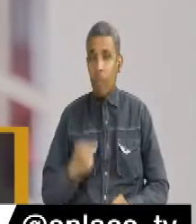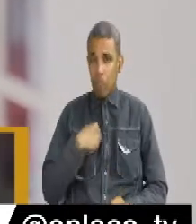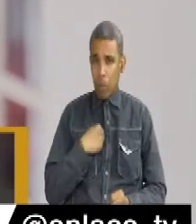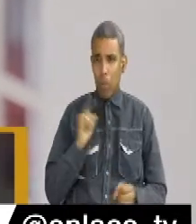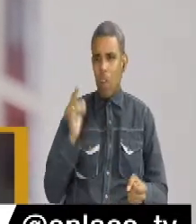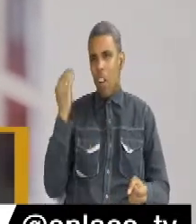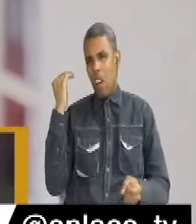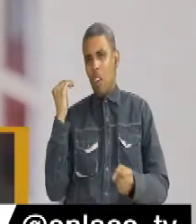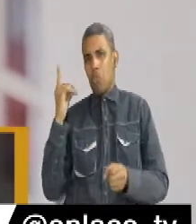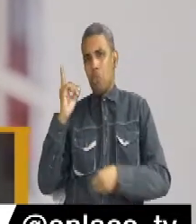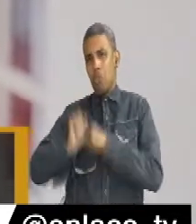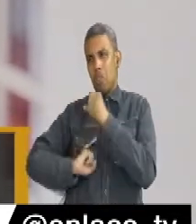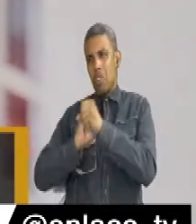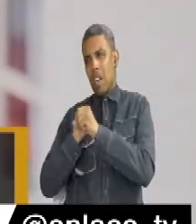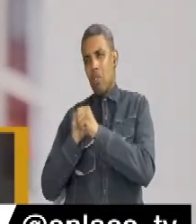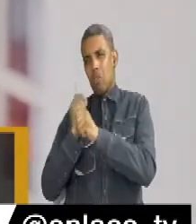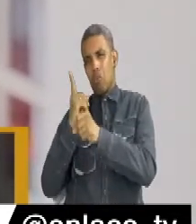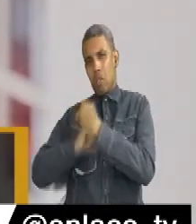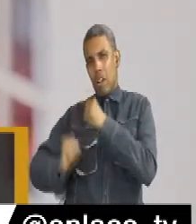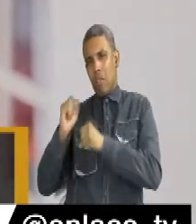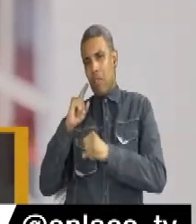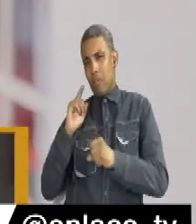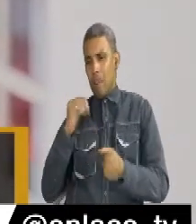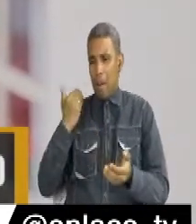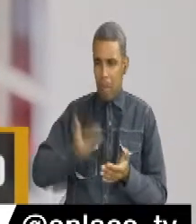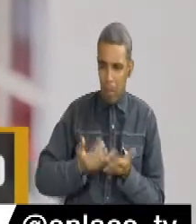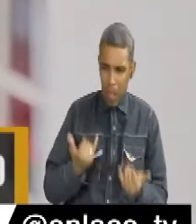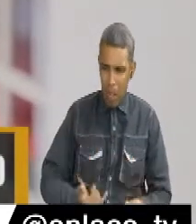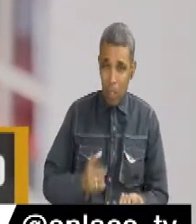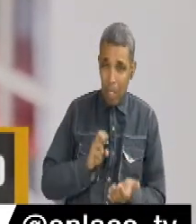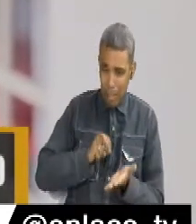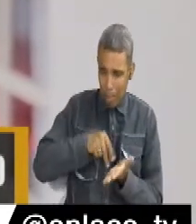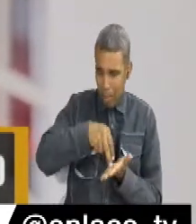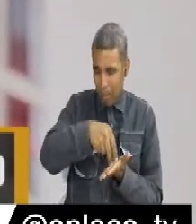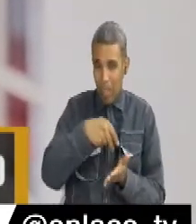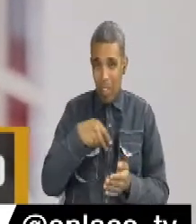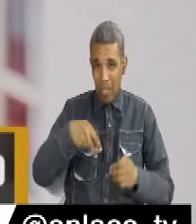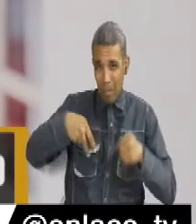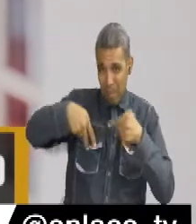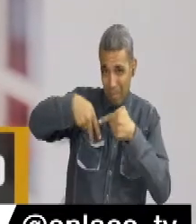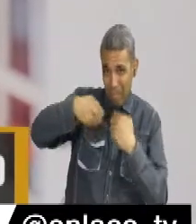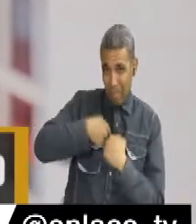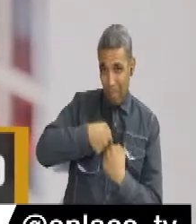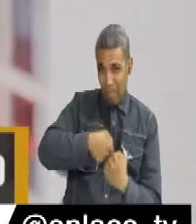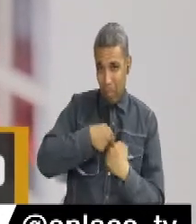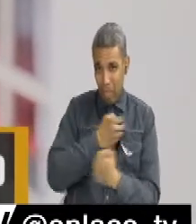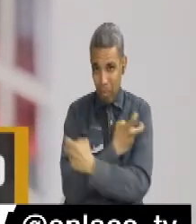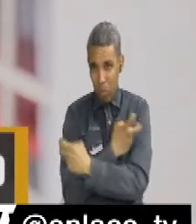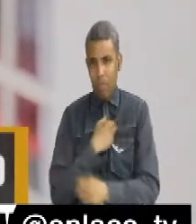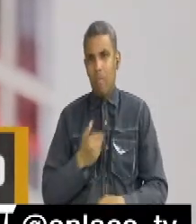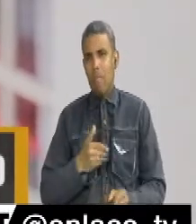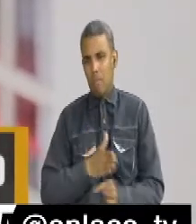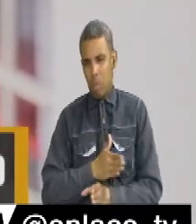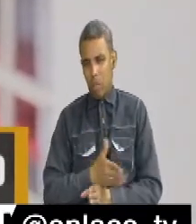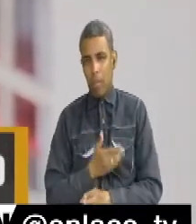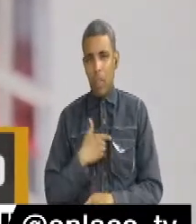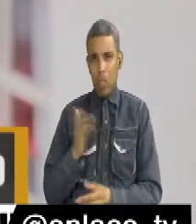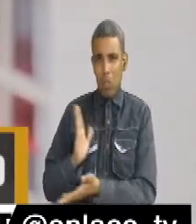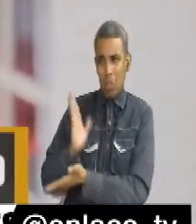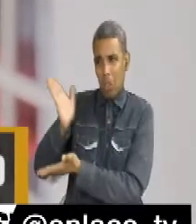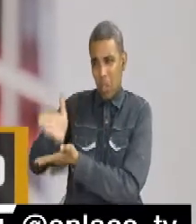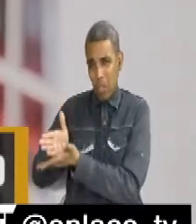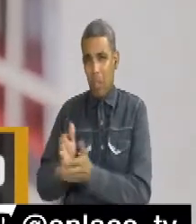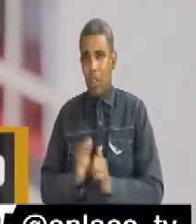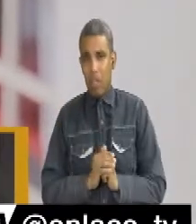hueso no me ha pegado, no ha sellado el hueso y pues he ido a la EPS y la EPS no